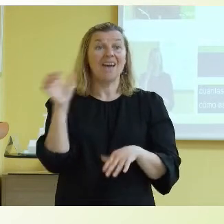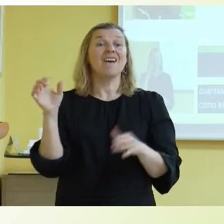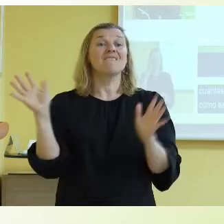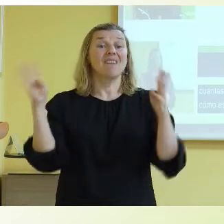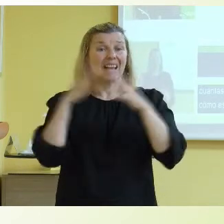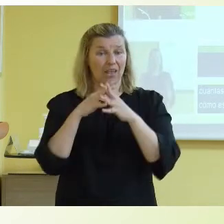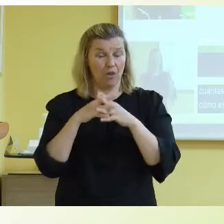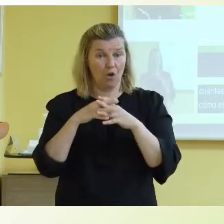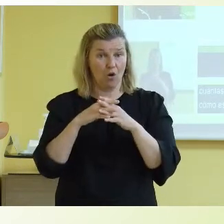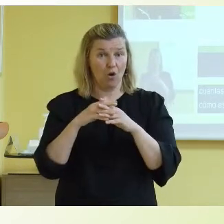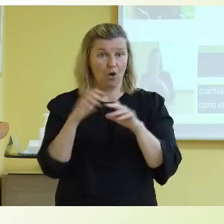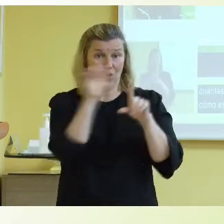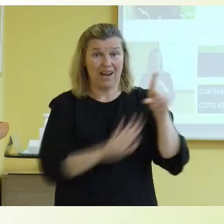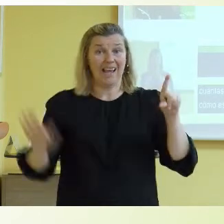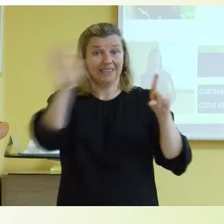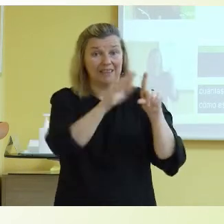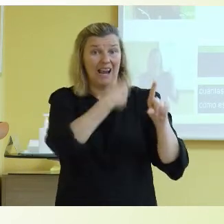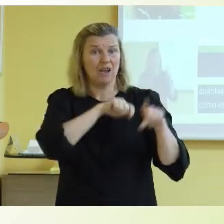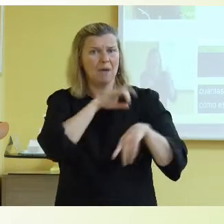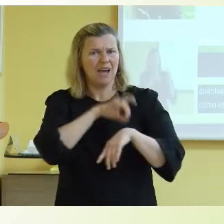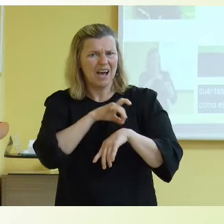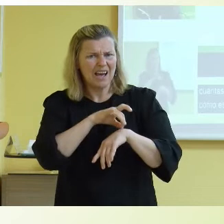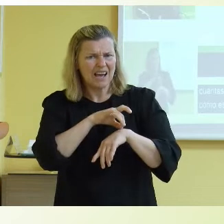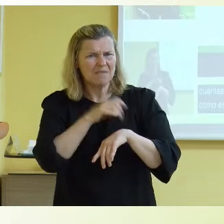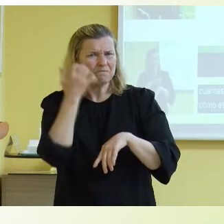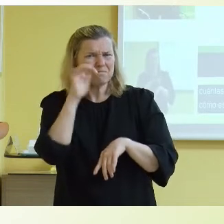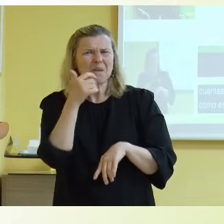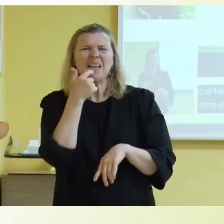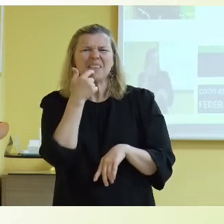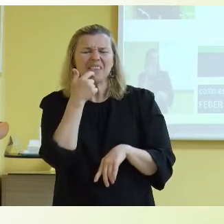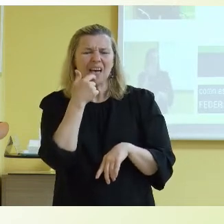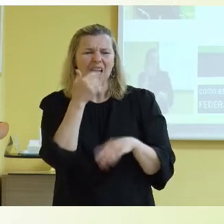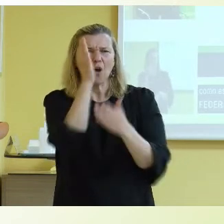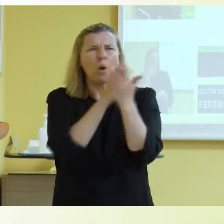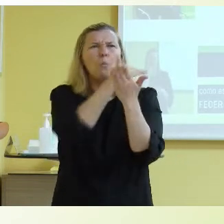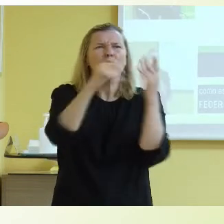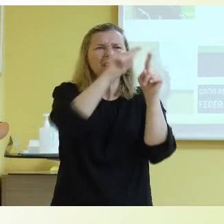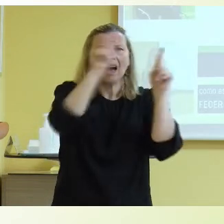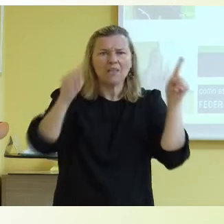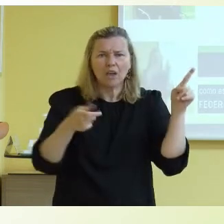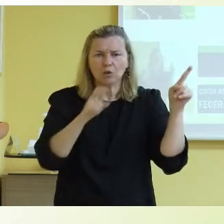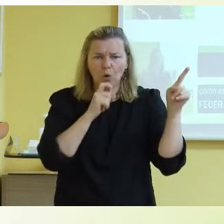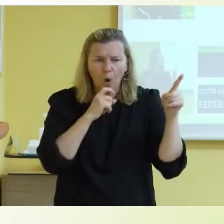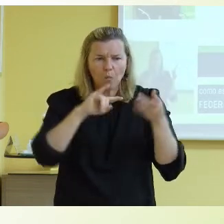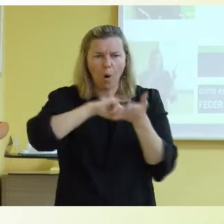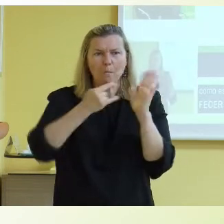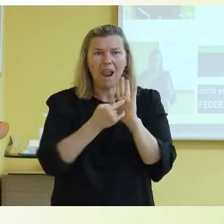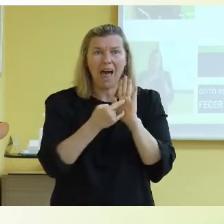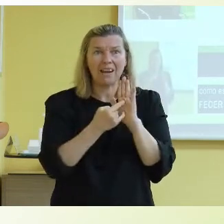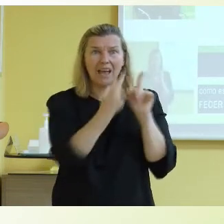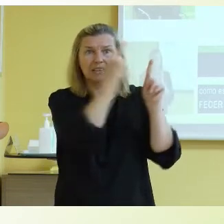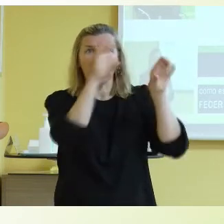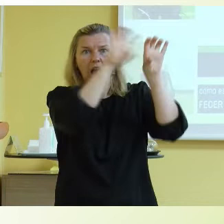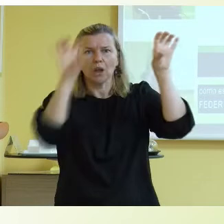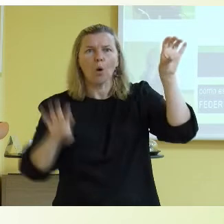Raras, qué pasaba tenemos un país autonómico, qué pasa con las comunidades autónomas, qué pasa con los planes que hacen las comunidades autónomas, ya